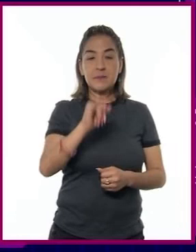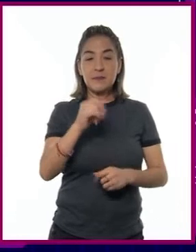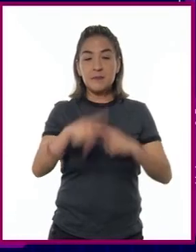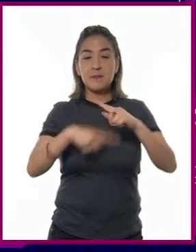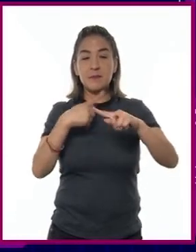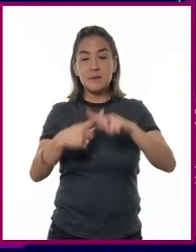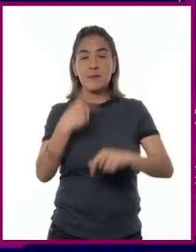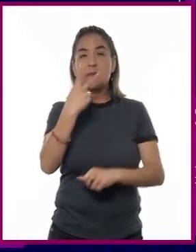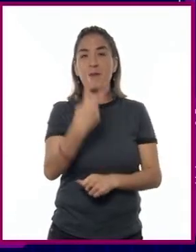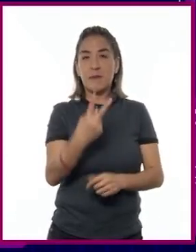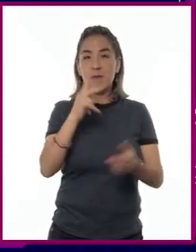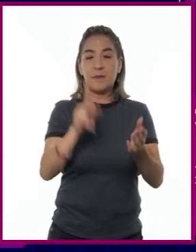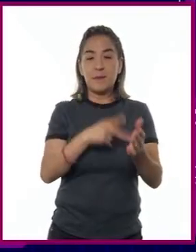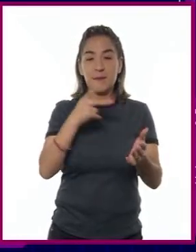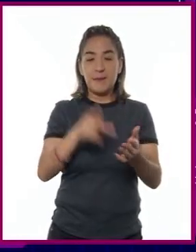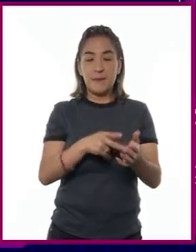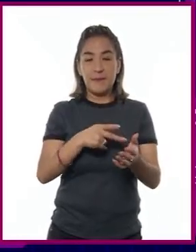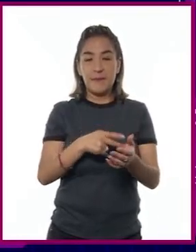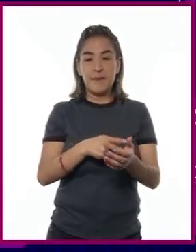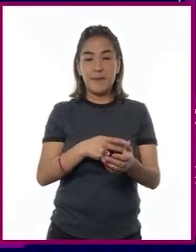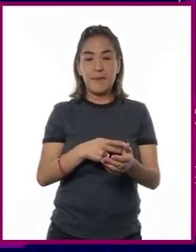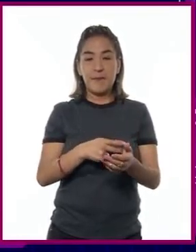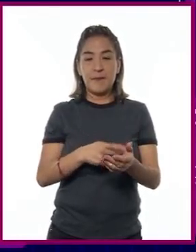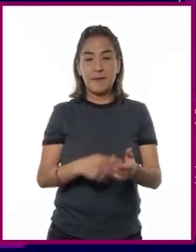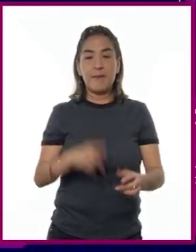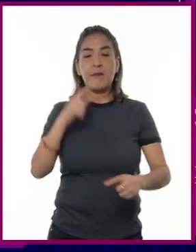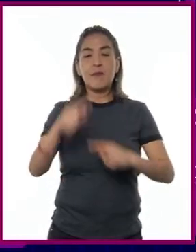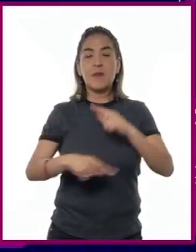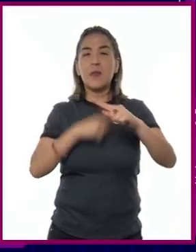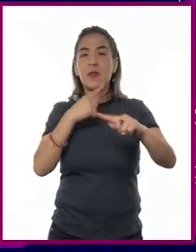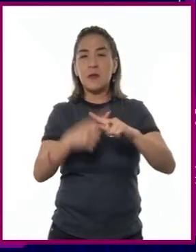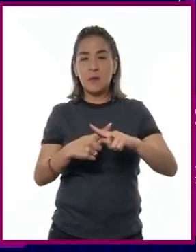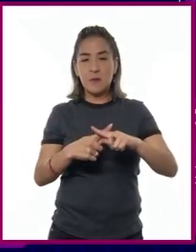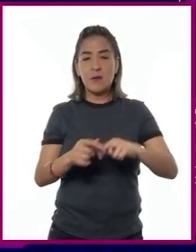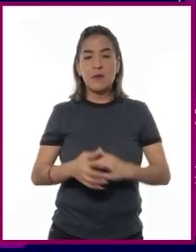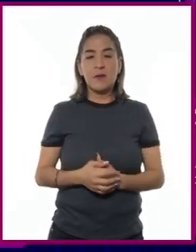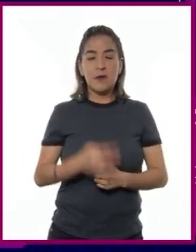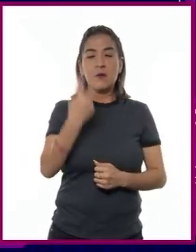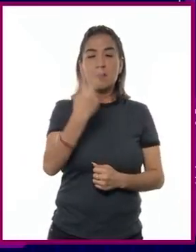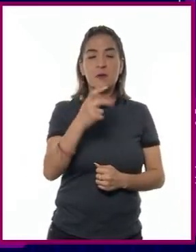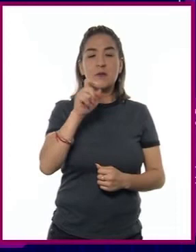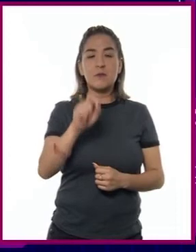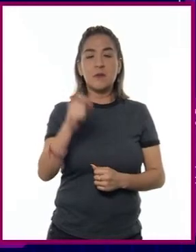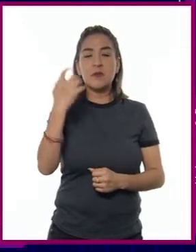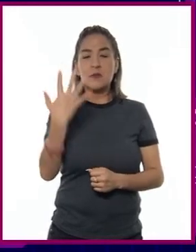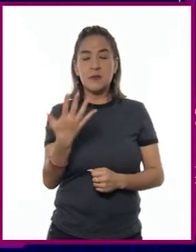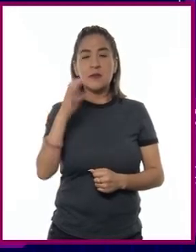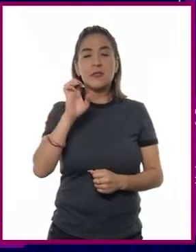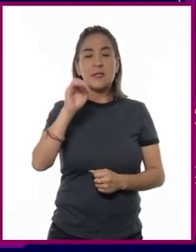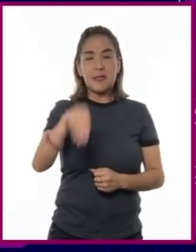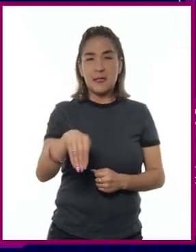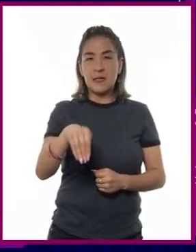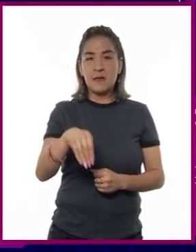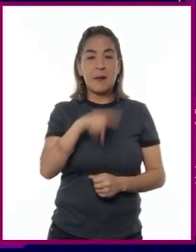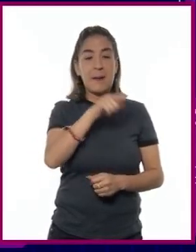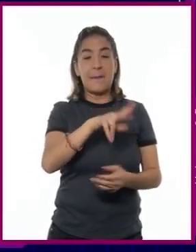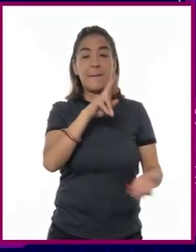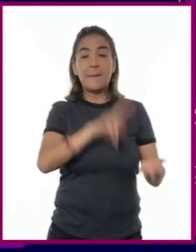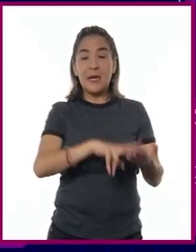por 2 veces 2.5 centímetros. Si se considera el valor de pi